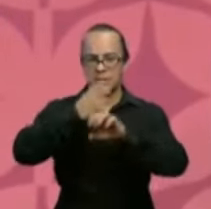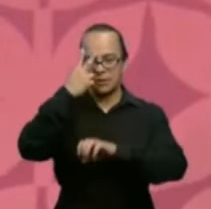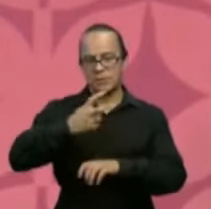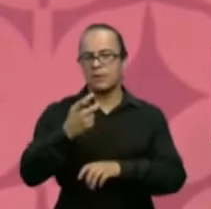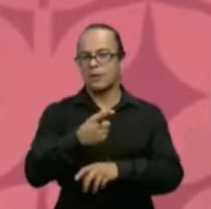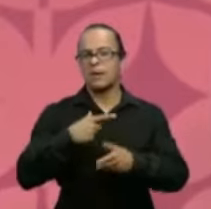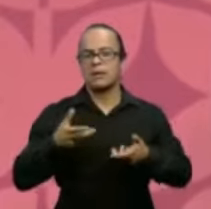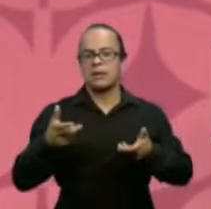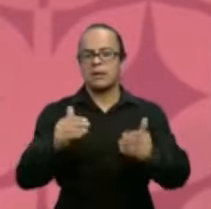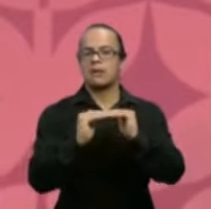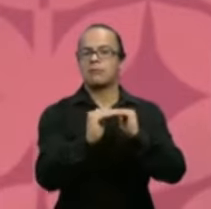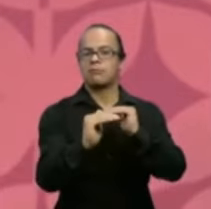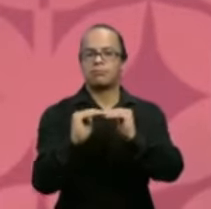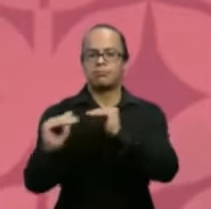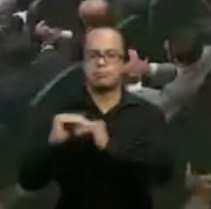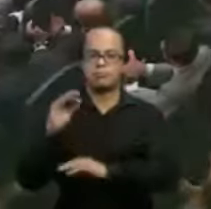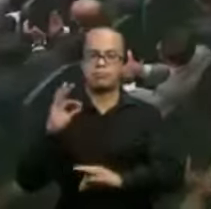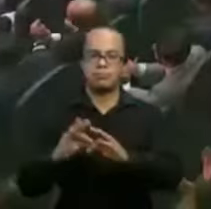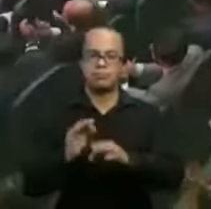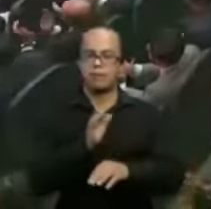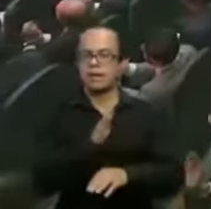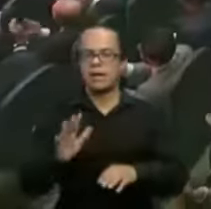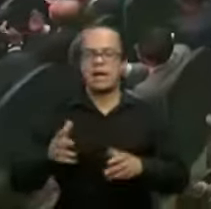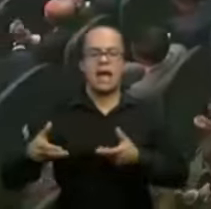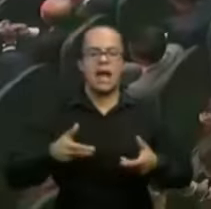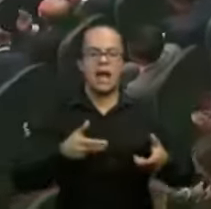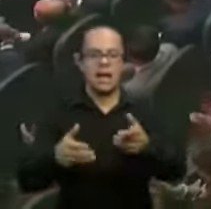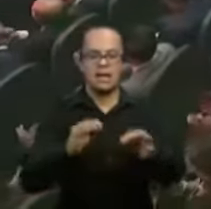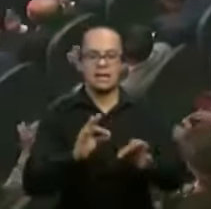bachear nuestras carreteras, nuestras avenidas.